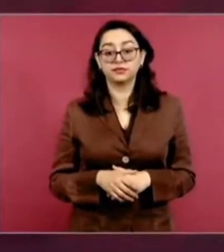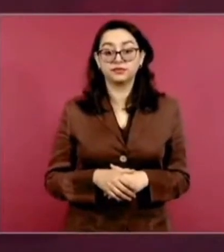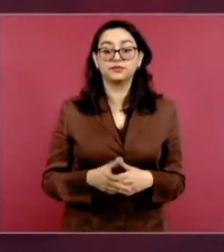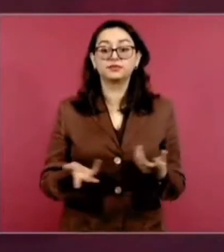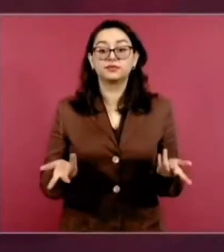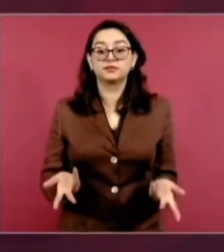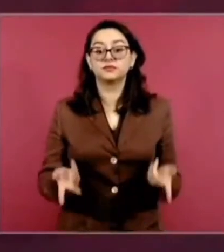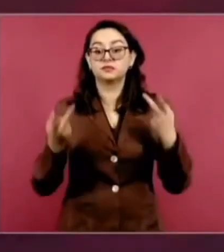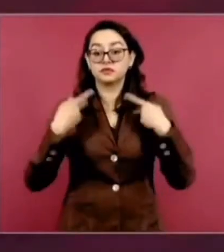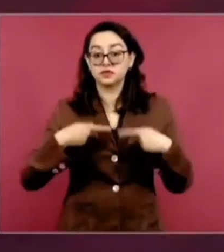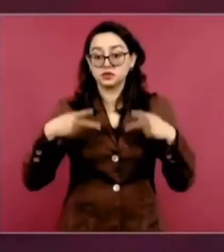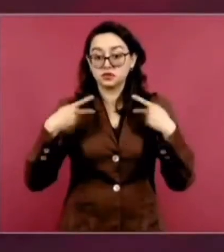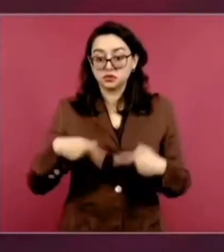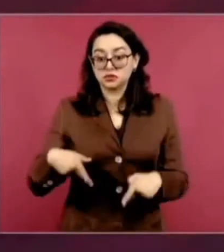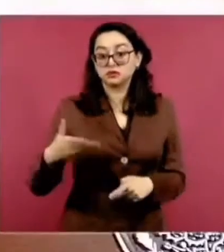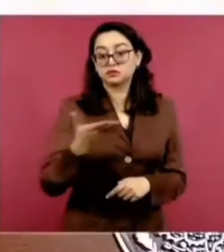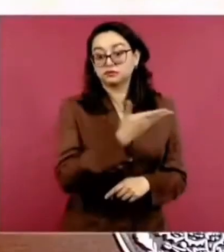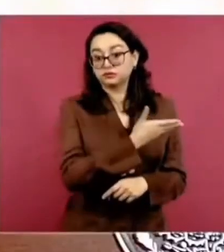el Face,